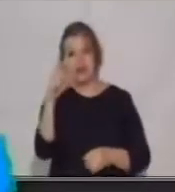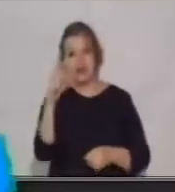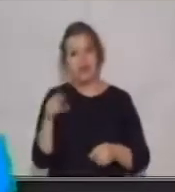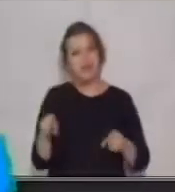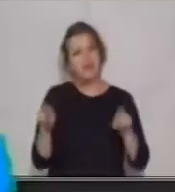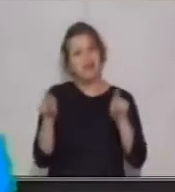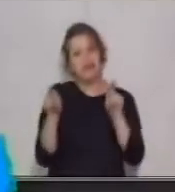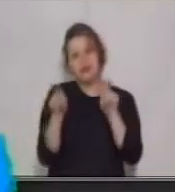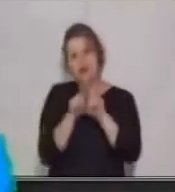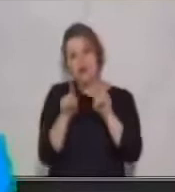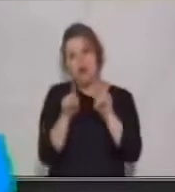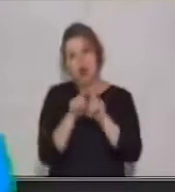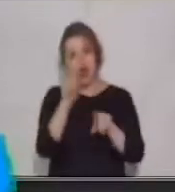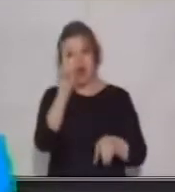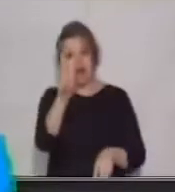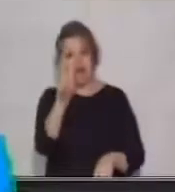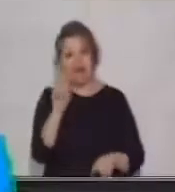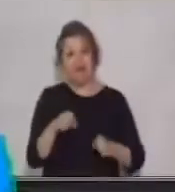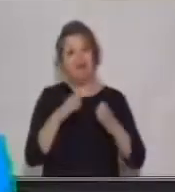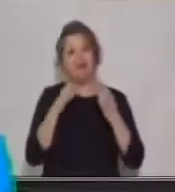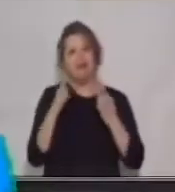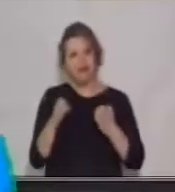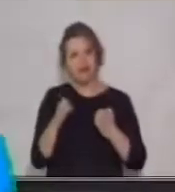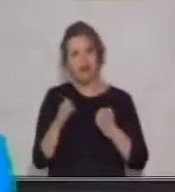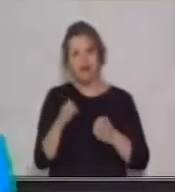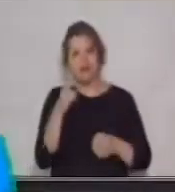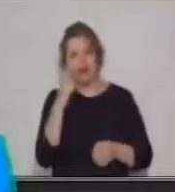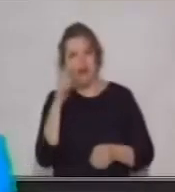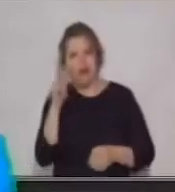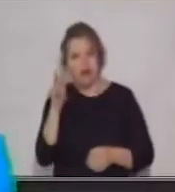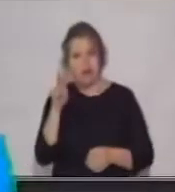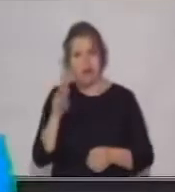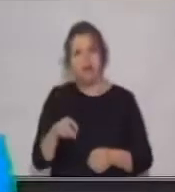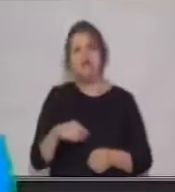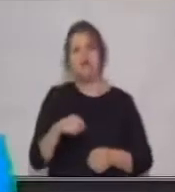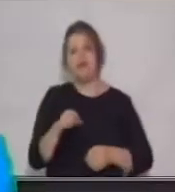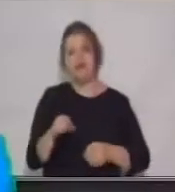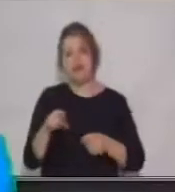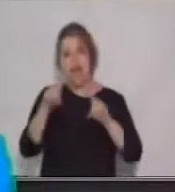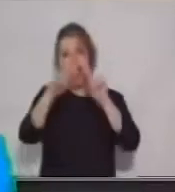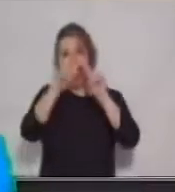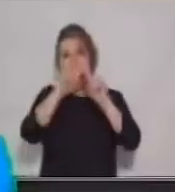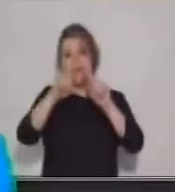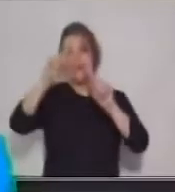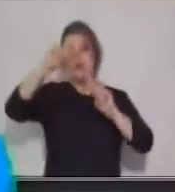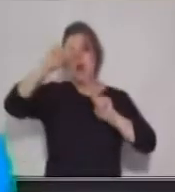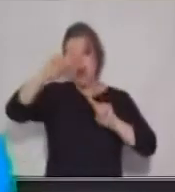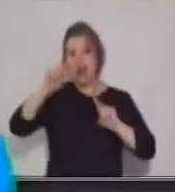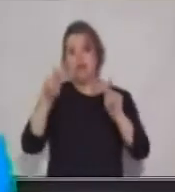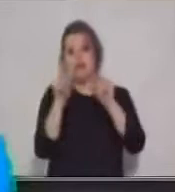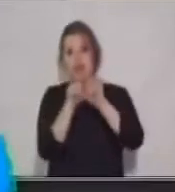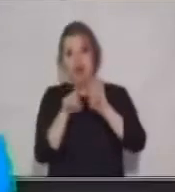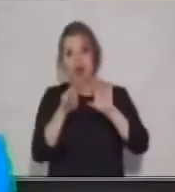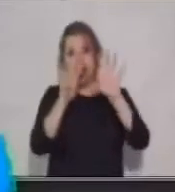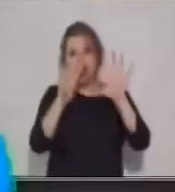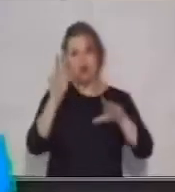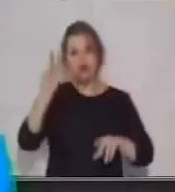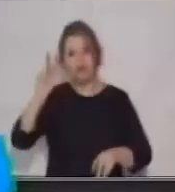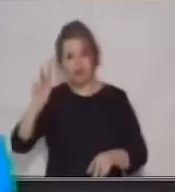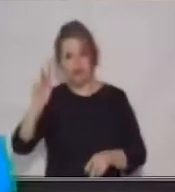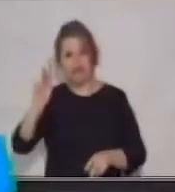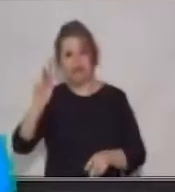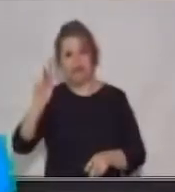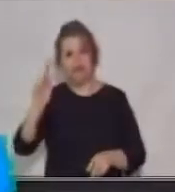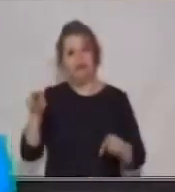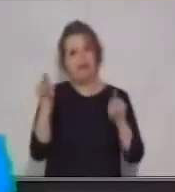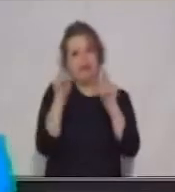evaluemos este 2 en esta ecuación. Entonces vamos a tener x cuadrado es igual a 8y.